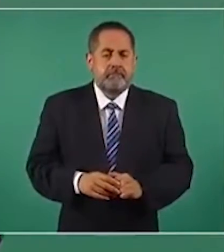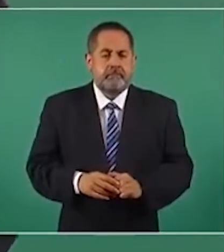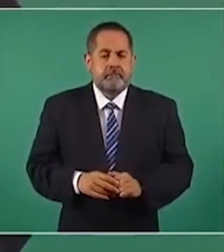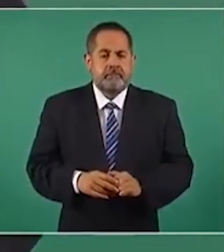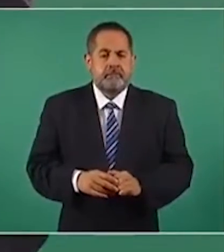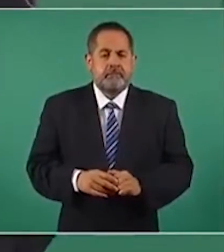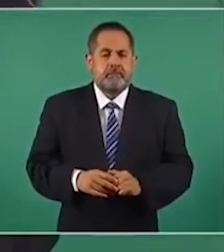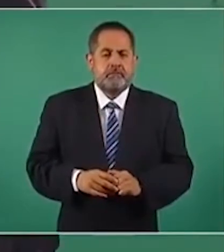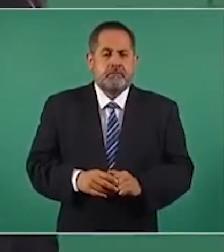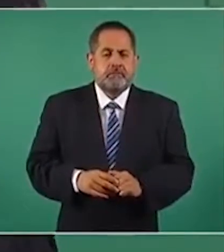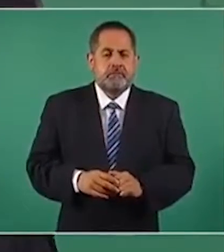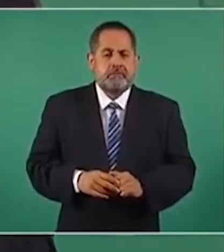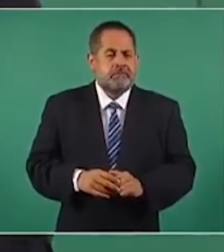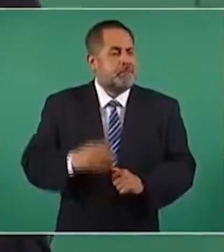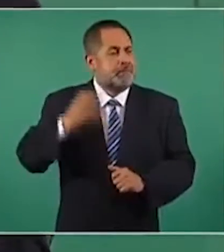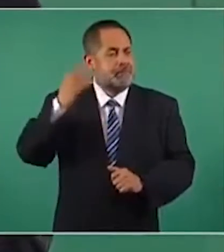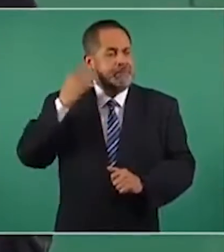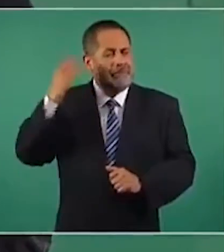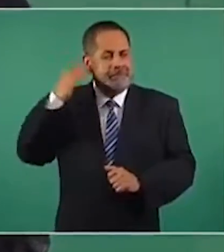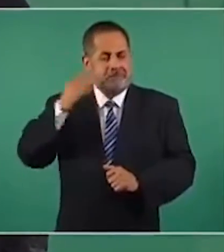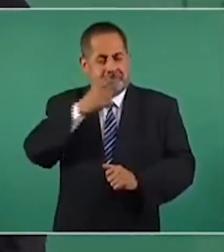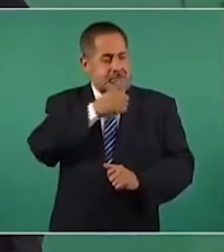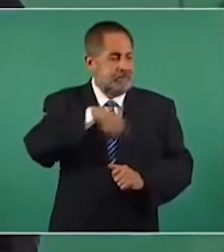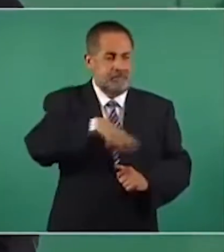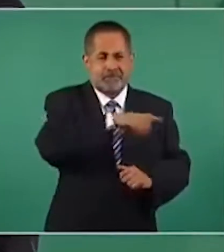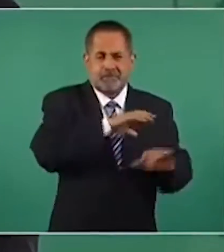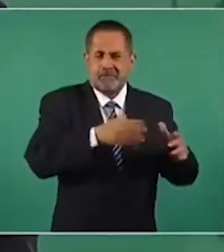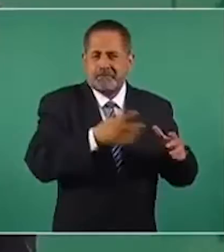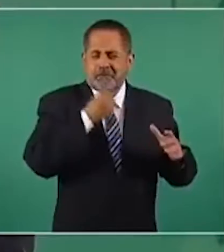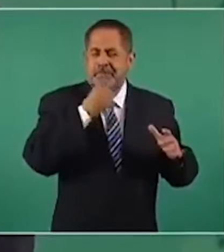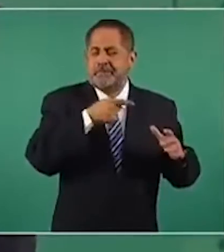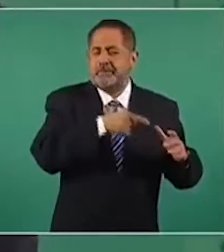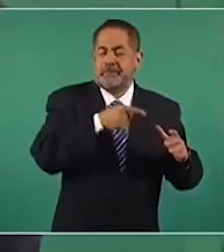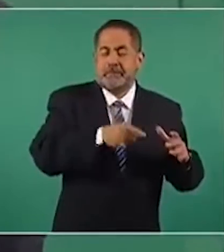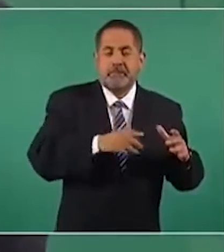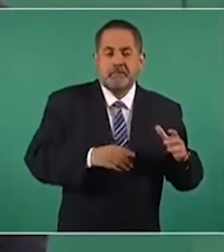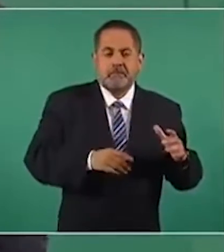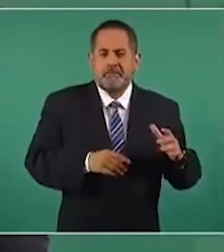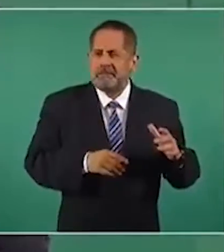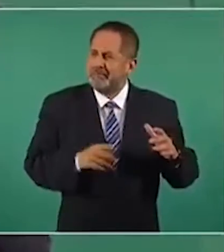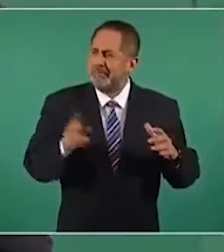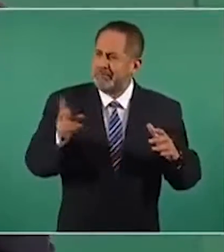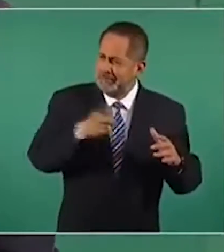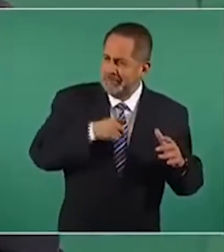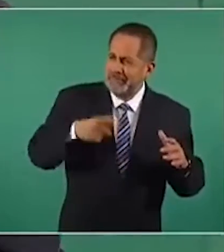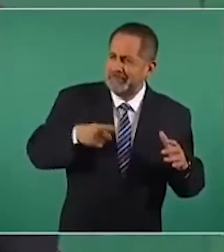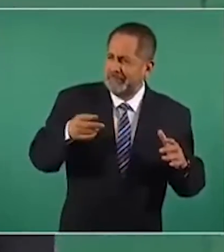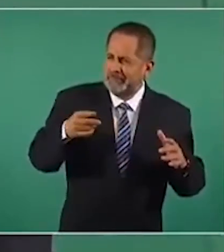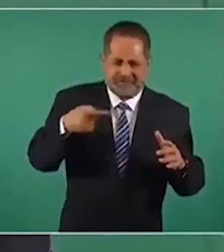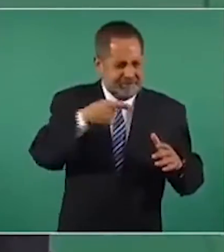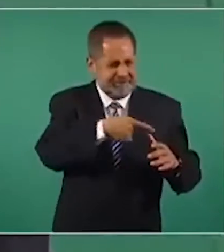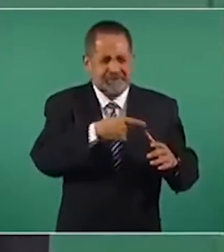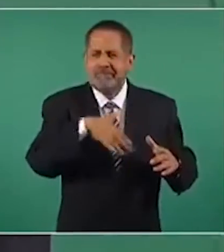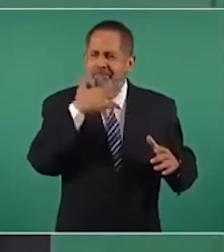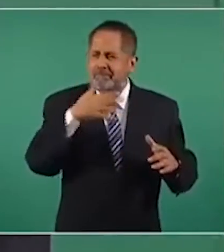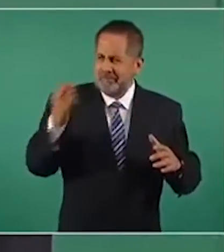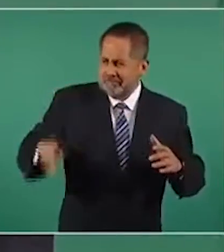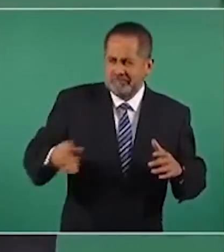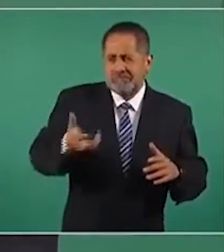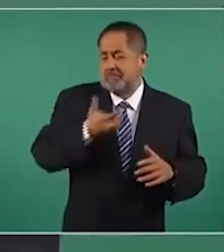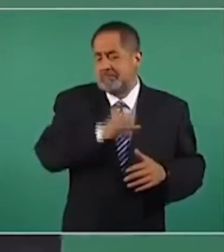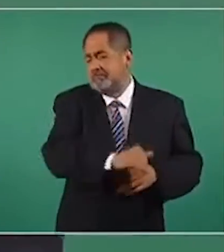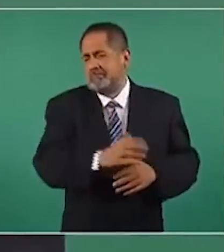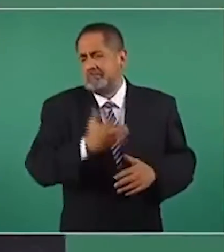Habían estado insistiendo en que se aceptara al corrupto y se